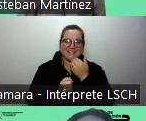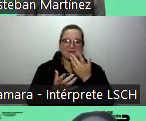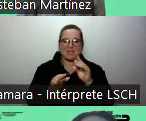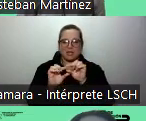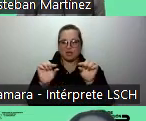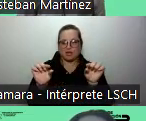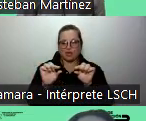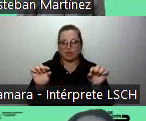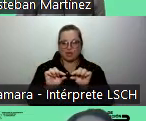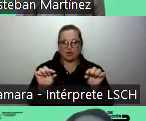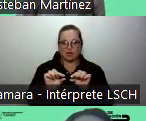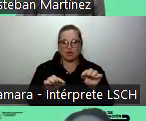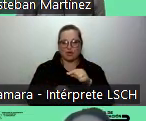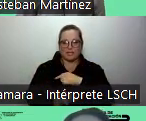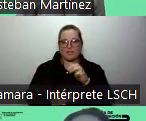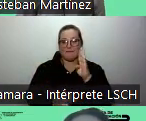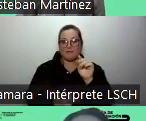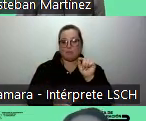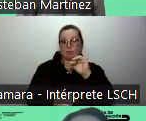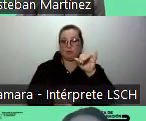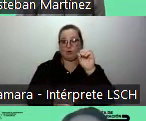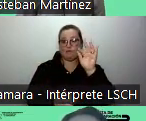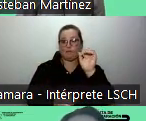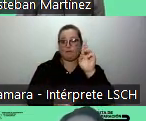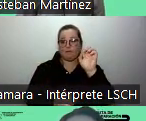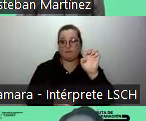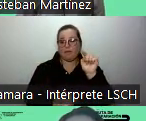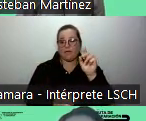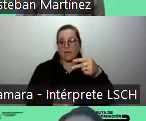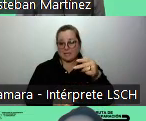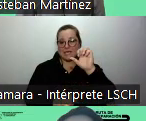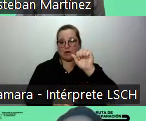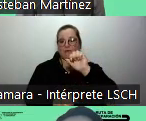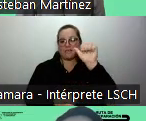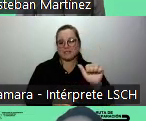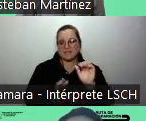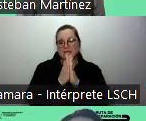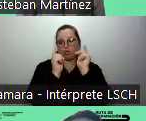Mientras tanto se los nombro es b. jofre h@m.com